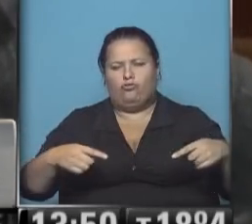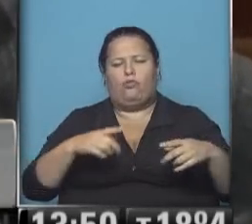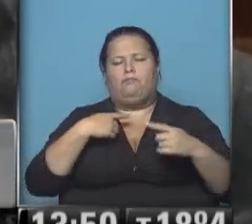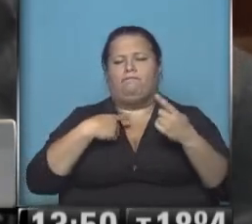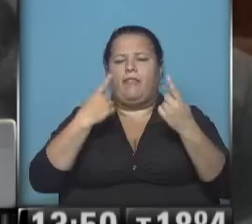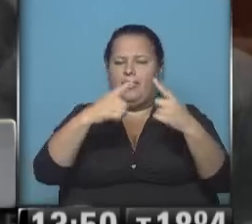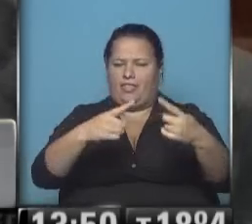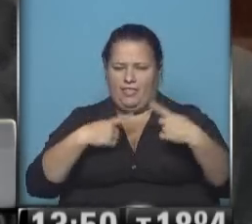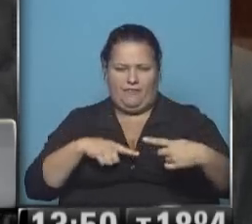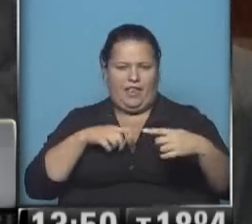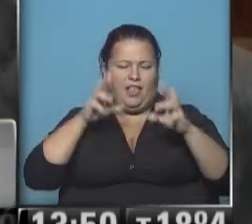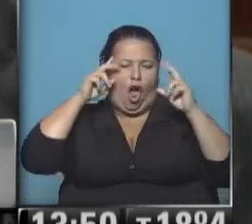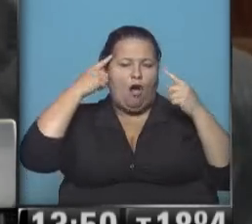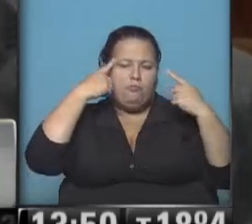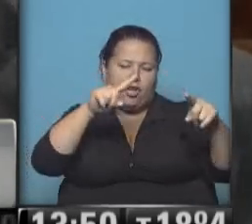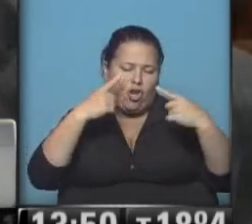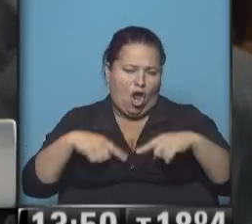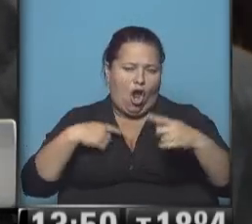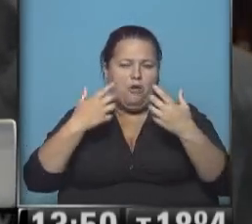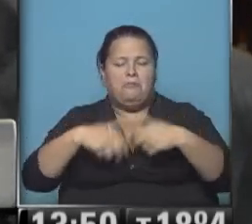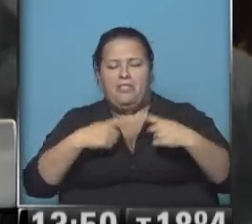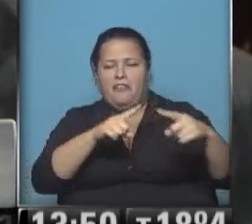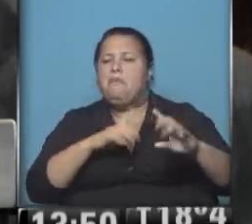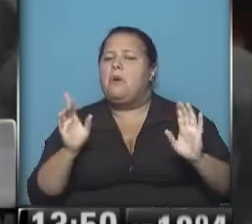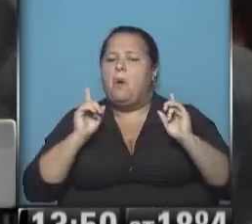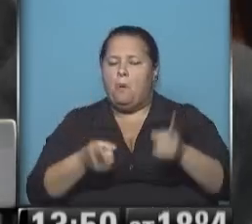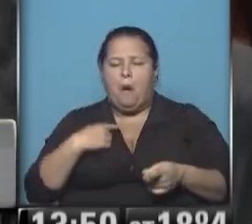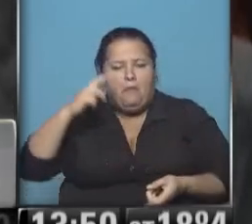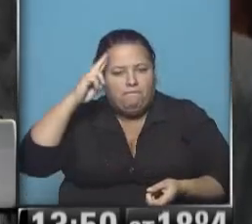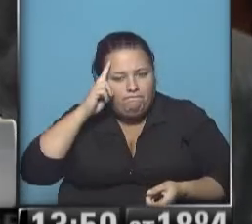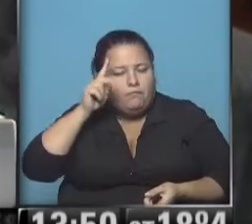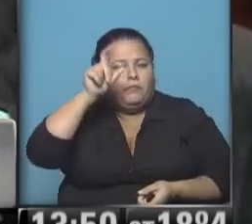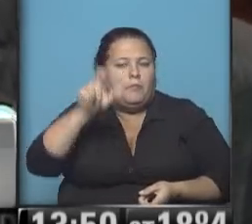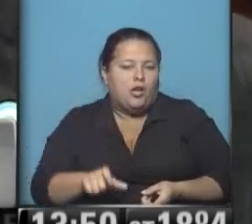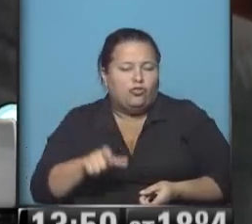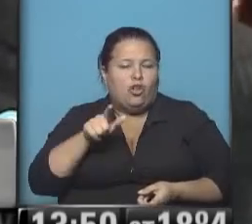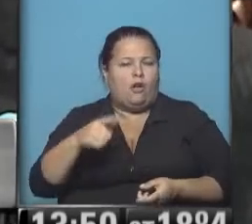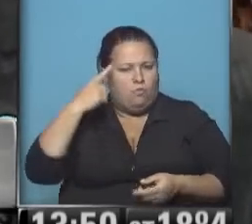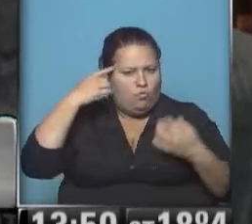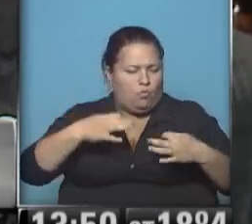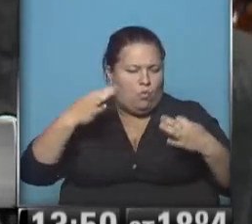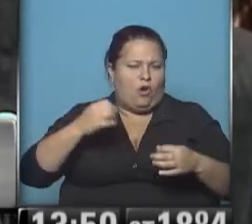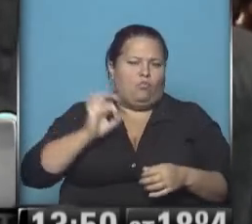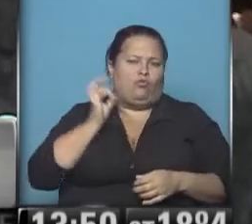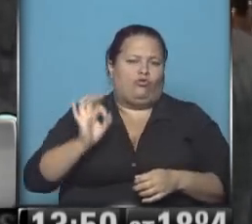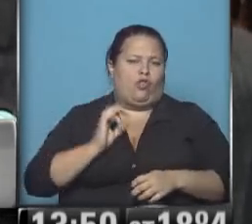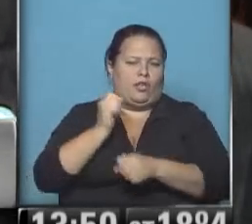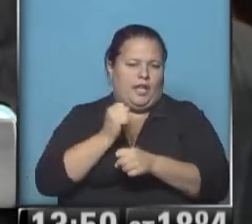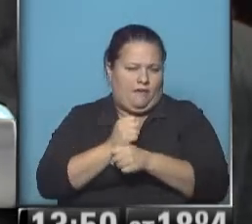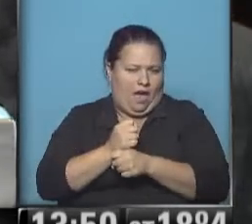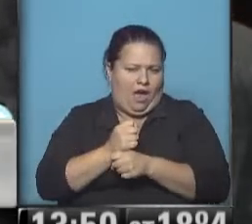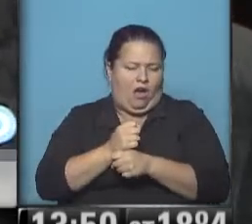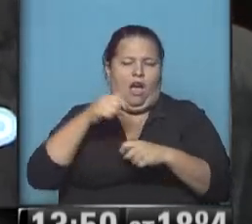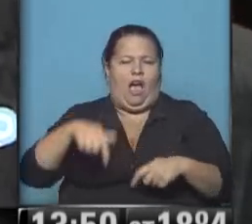diferencias de criterios diferencias de apreciación pero no dejamos de respetar a alguien con la coherencia a la trayectoria que no la